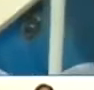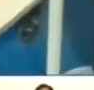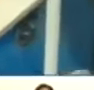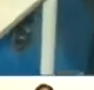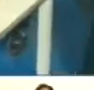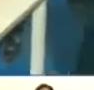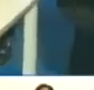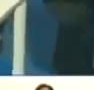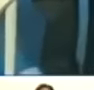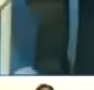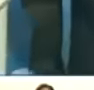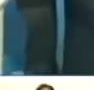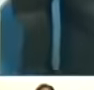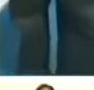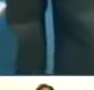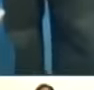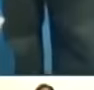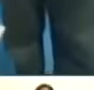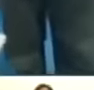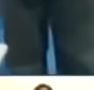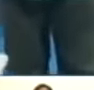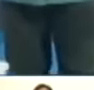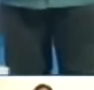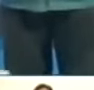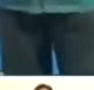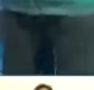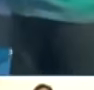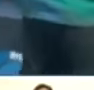voto, 3 de diciembre.